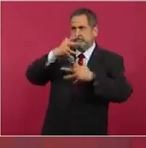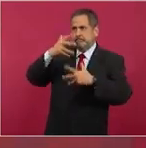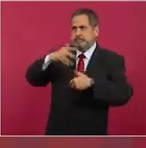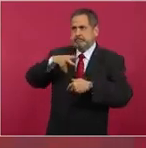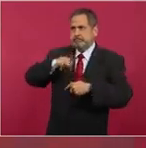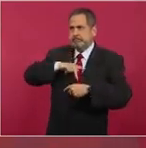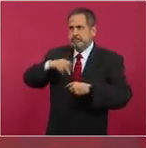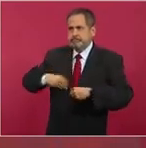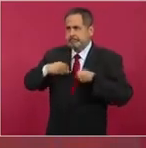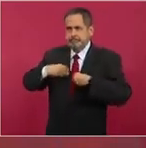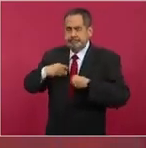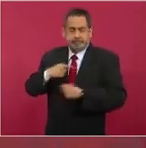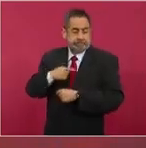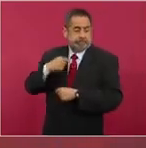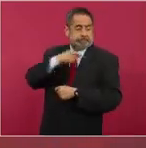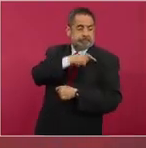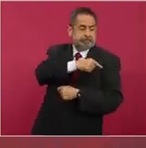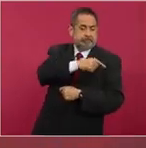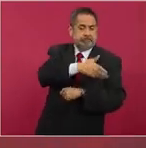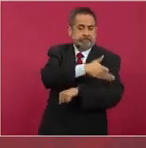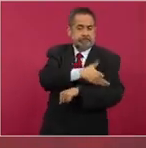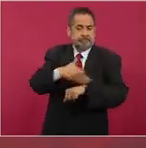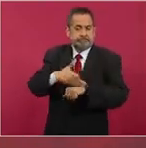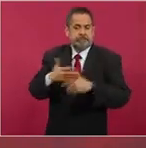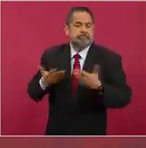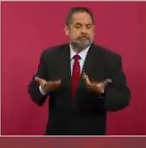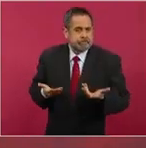en ellos,